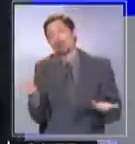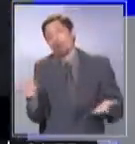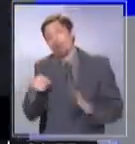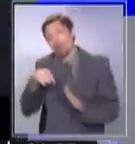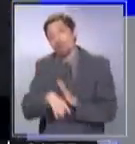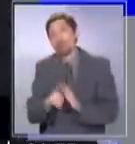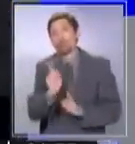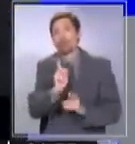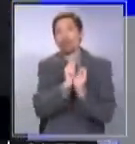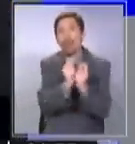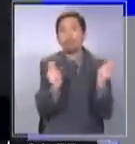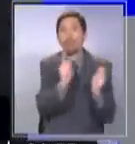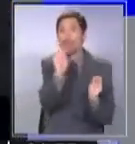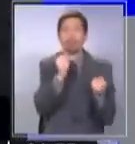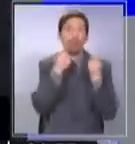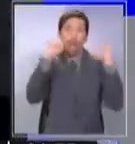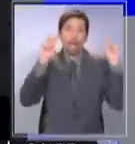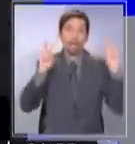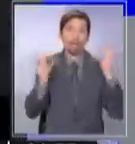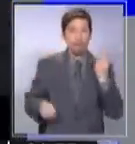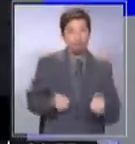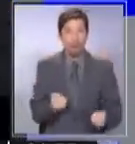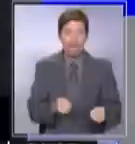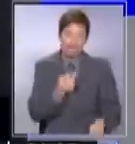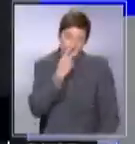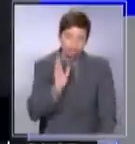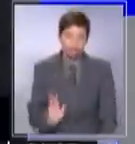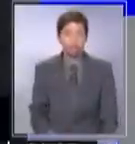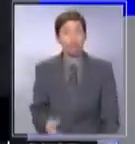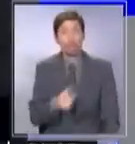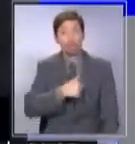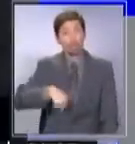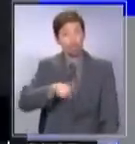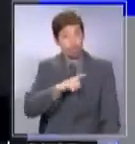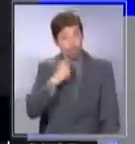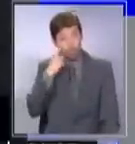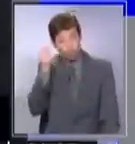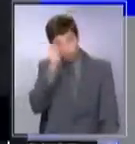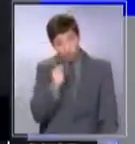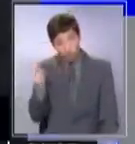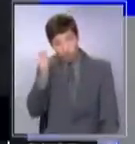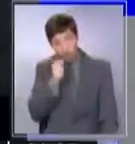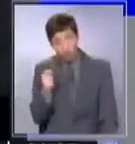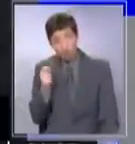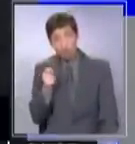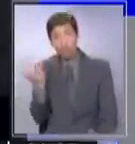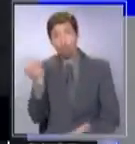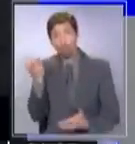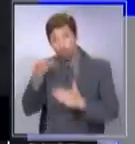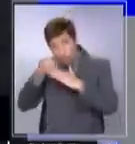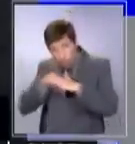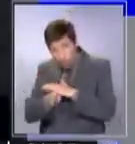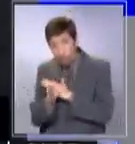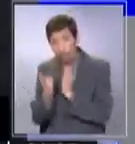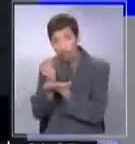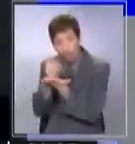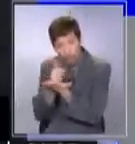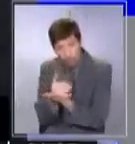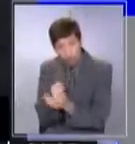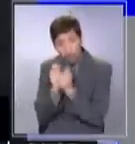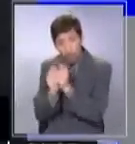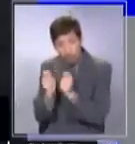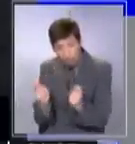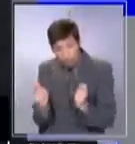un baile entonces lo que nosotros vamos a analizar con ellos Cómo entrar a una estrategia de campaña haciendo análisis